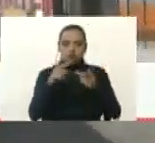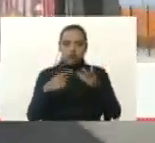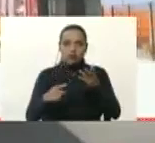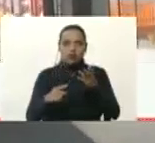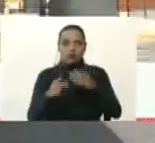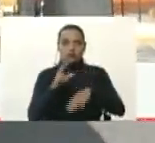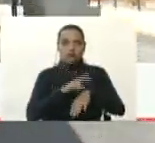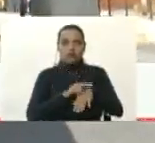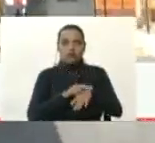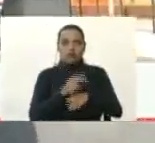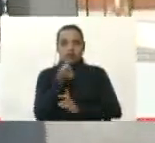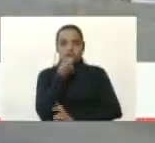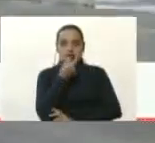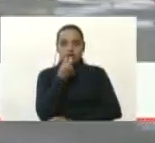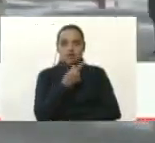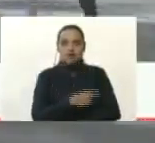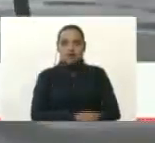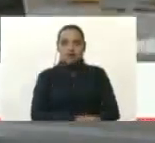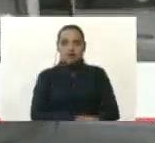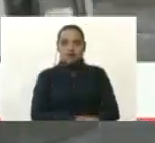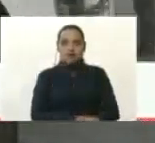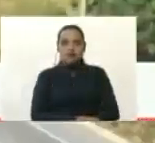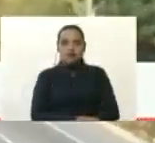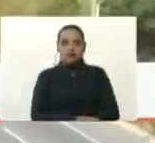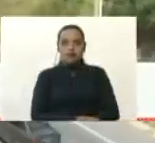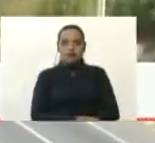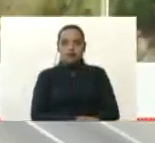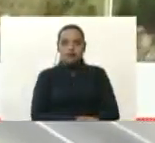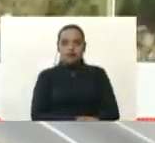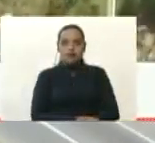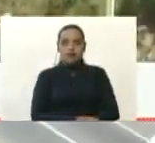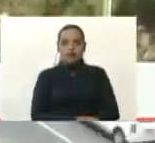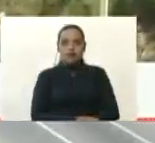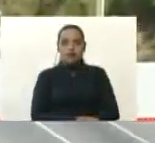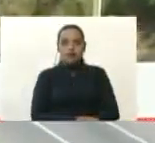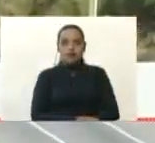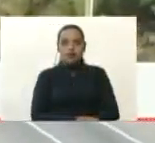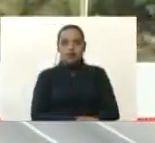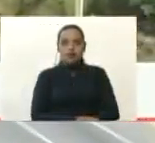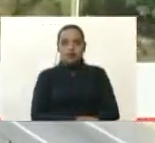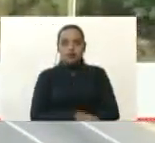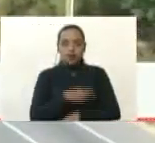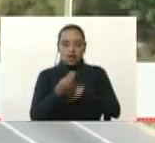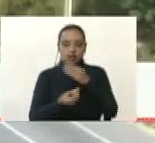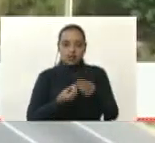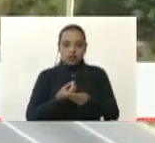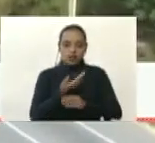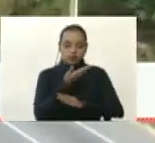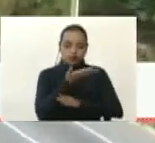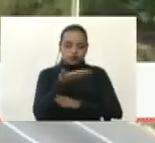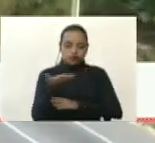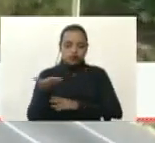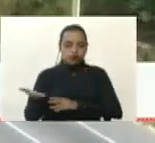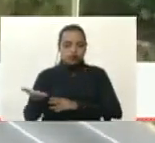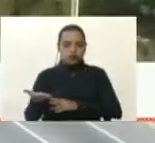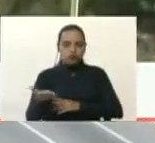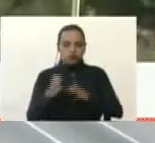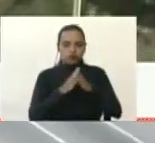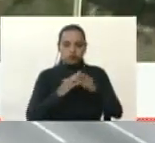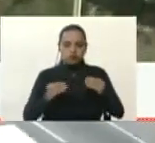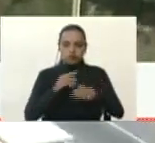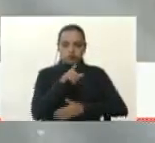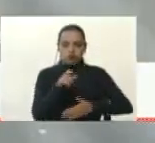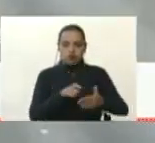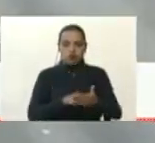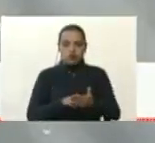médico-quirúrgicas y medicamentos en general. Se está haciendo una distribución masiva que hemos